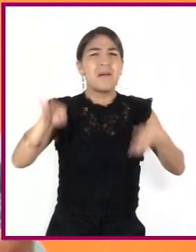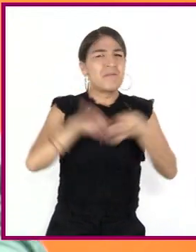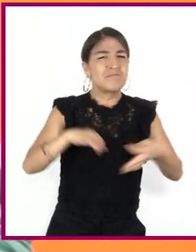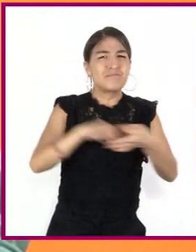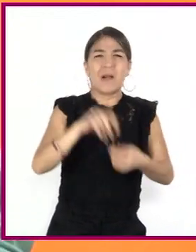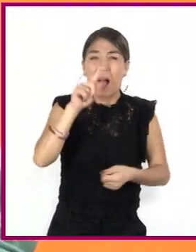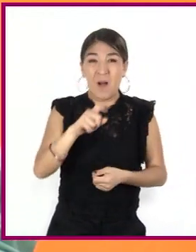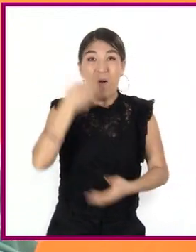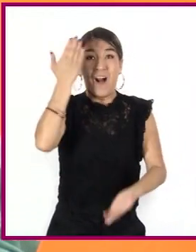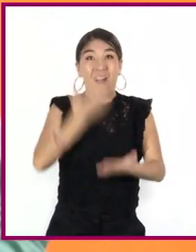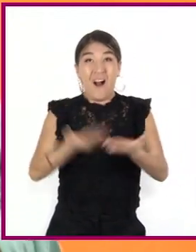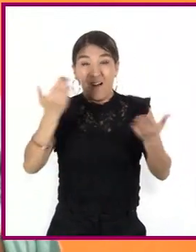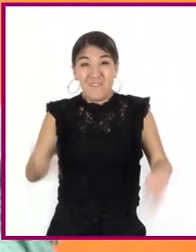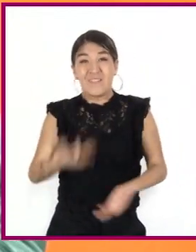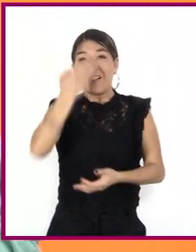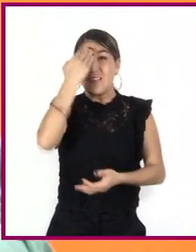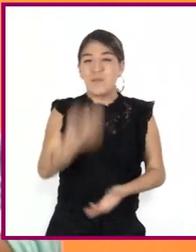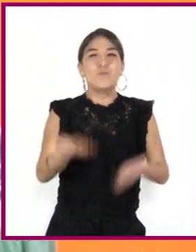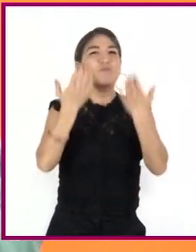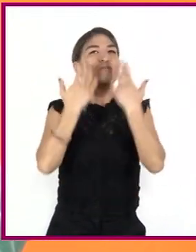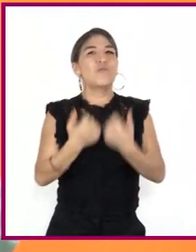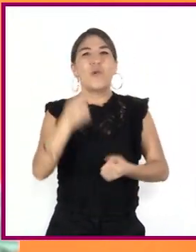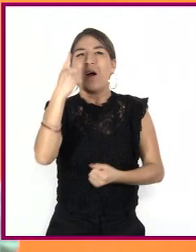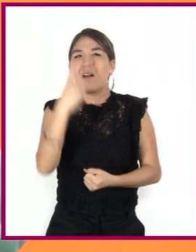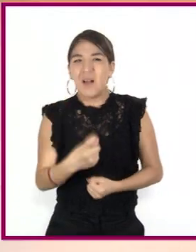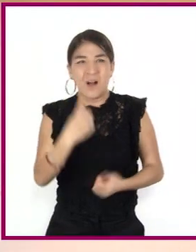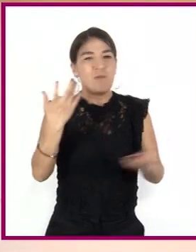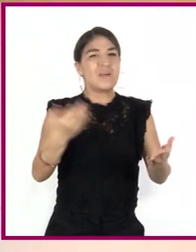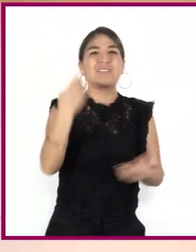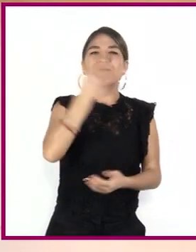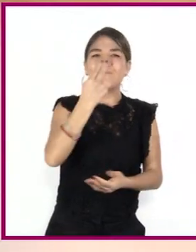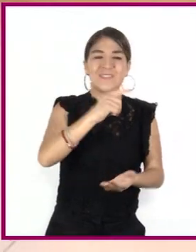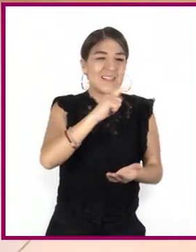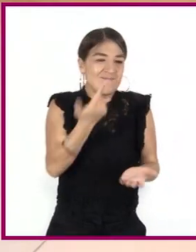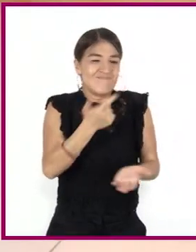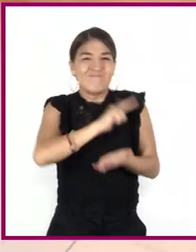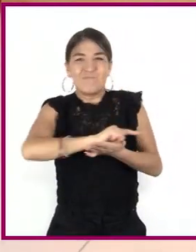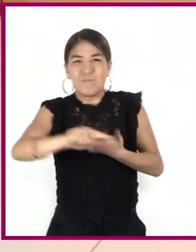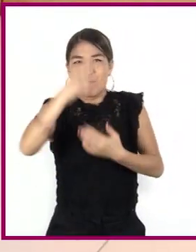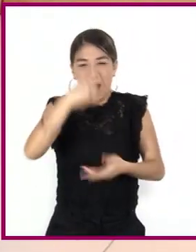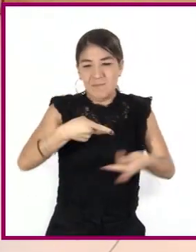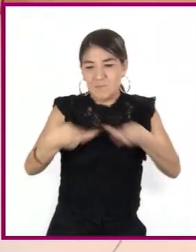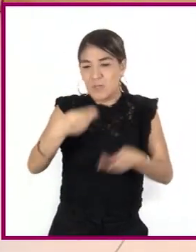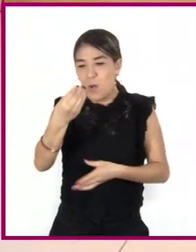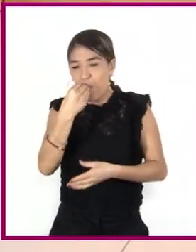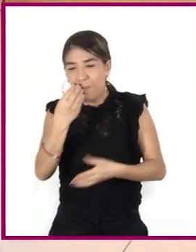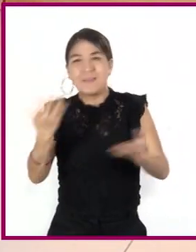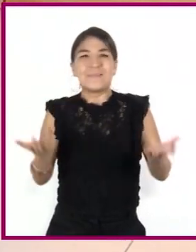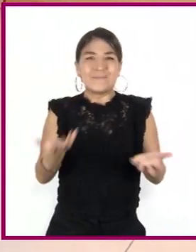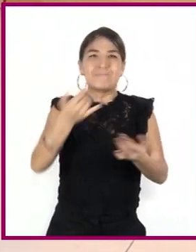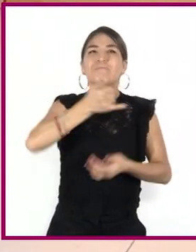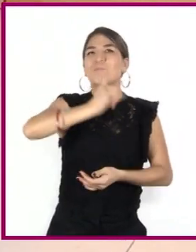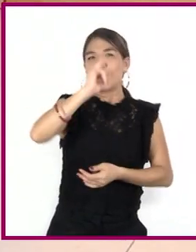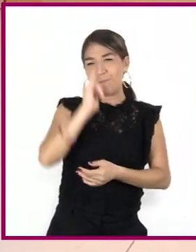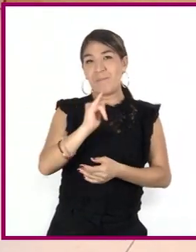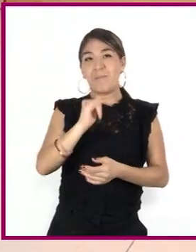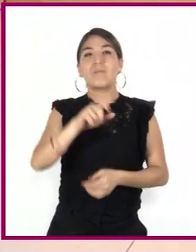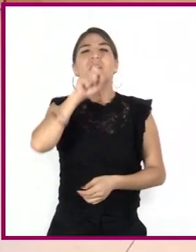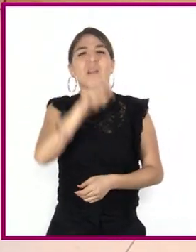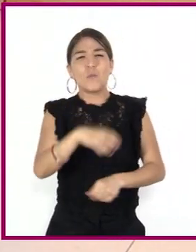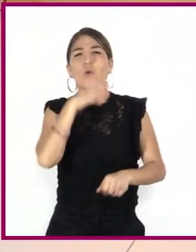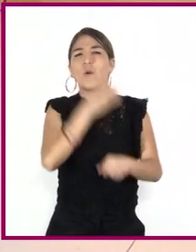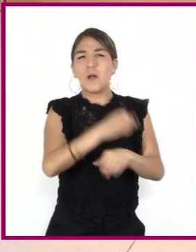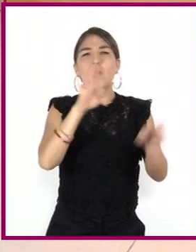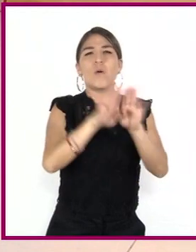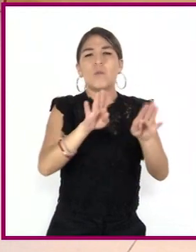cantidad para cubrir sus necesidades de higiene y alimentación. Por eso, además de encontrar soluciones tecnológicas para